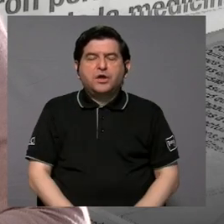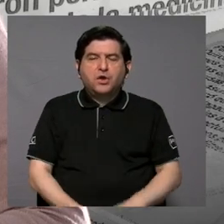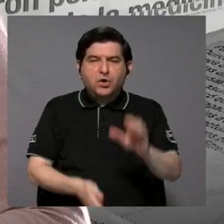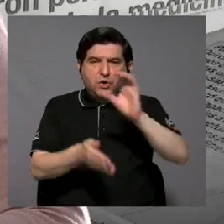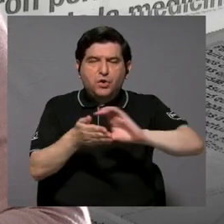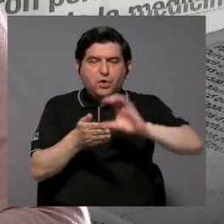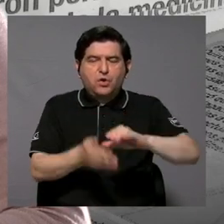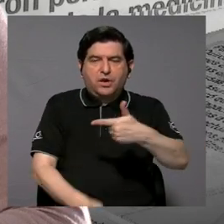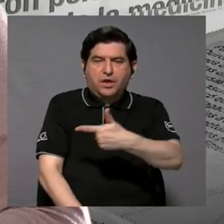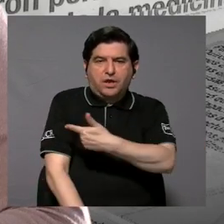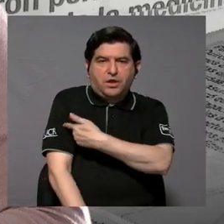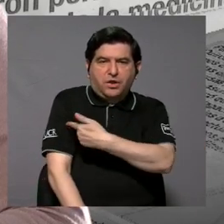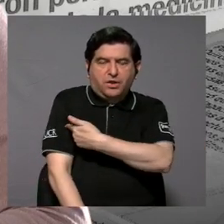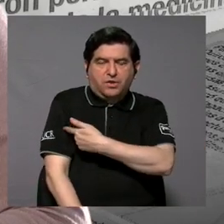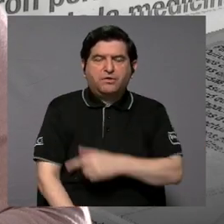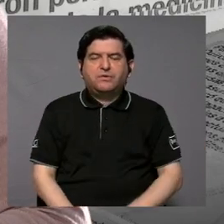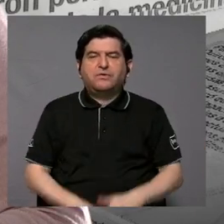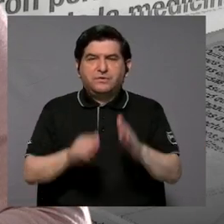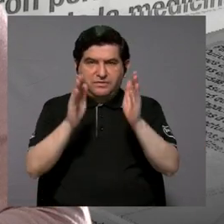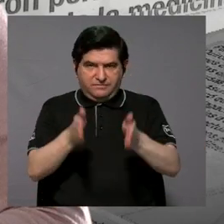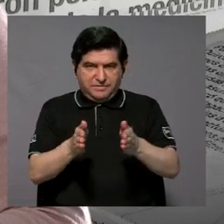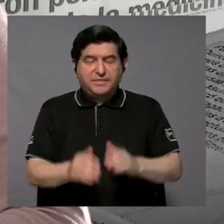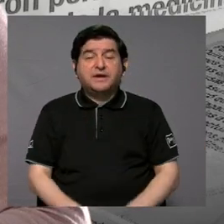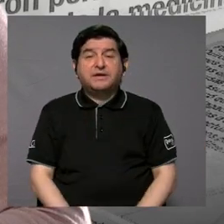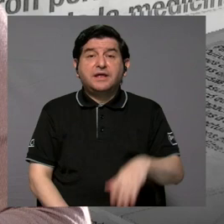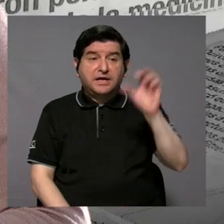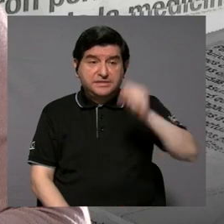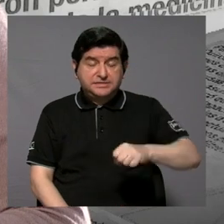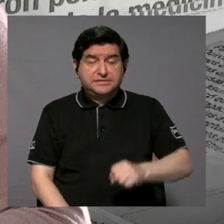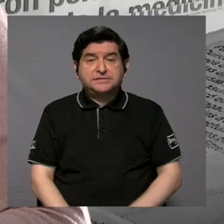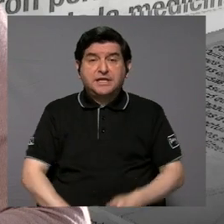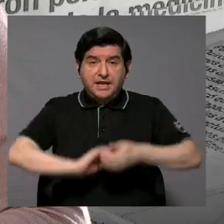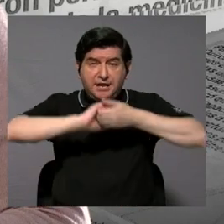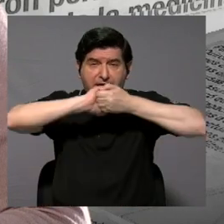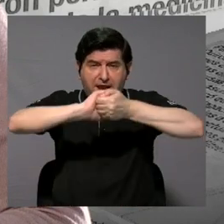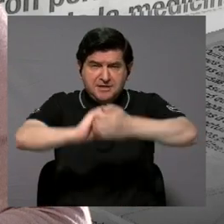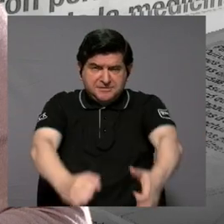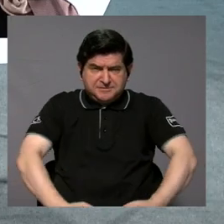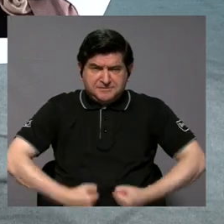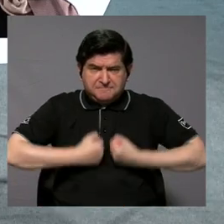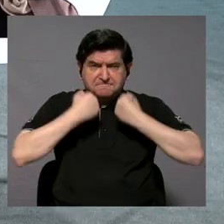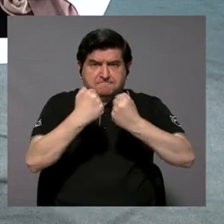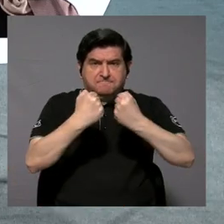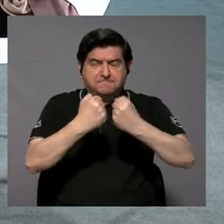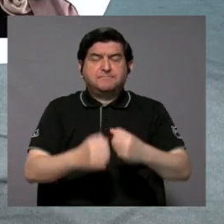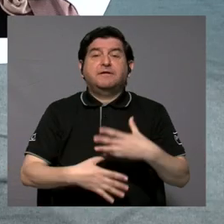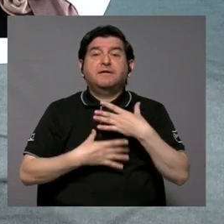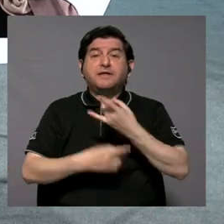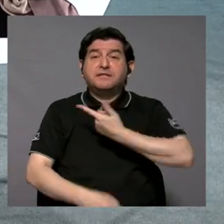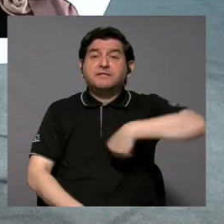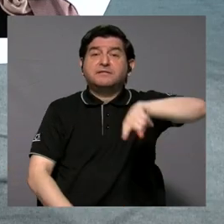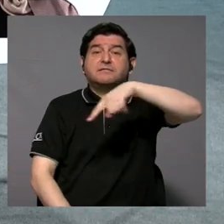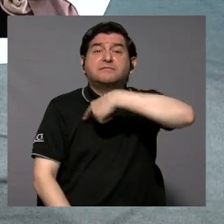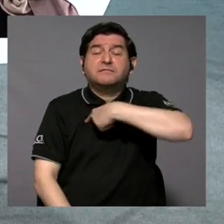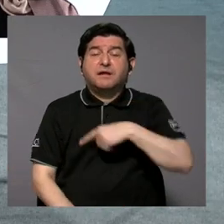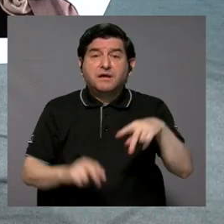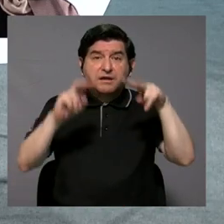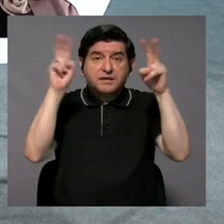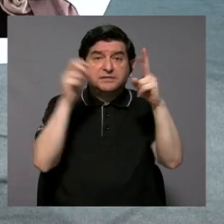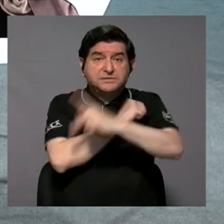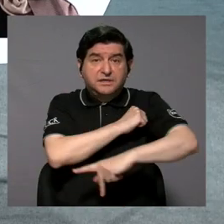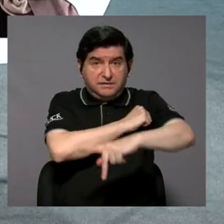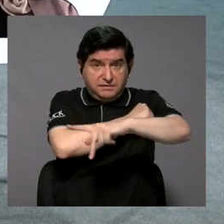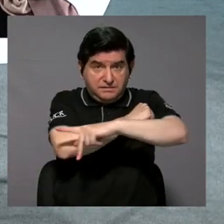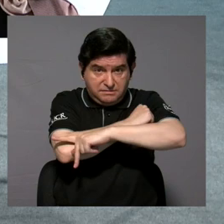de Enfermeras. Entonces sí nos estamos moviendo en que la alianza cada vez sea más fuerte, porque nos interesa mucho el tema a